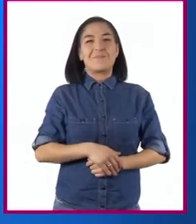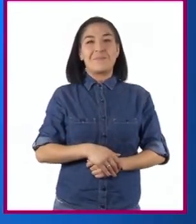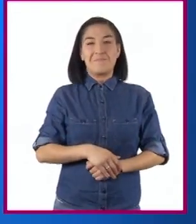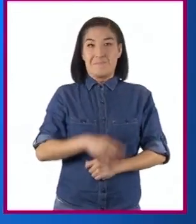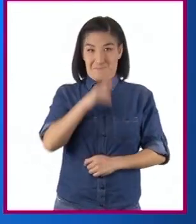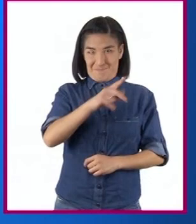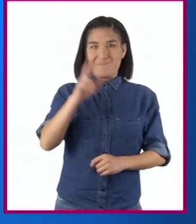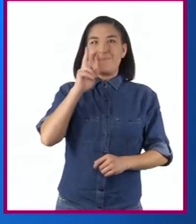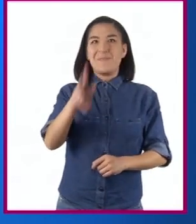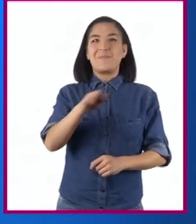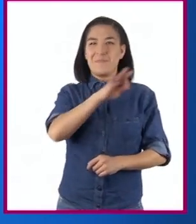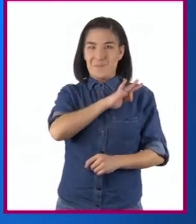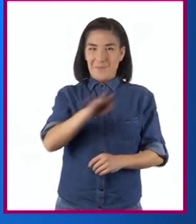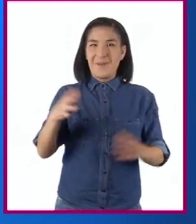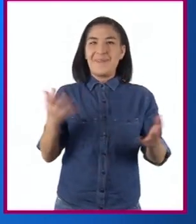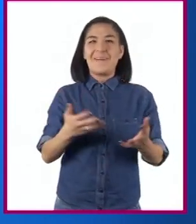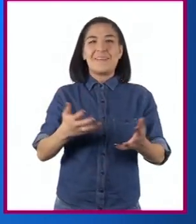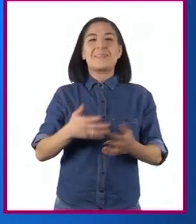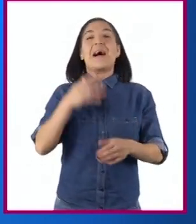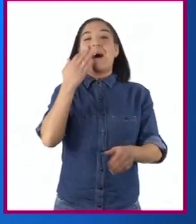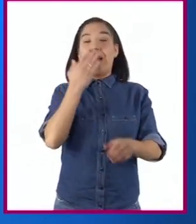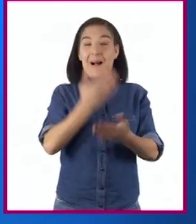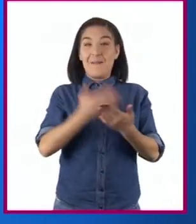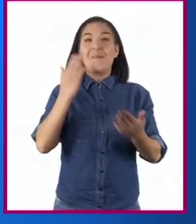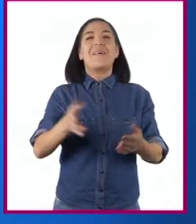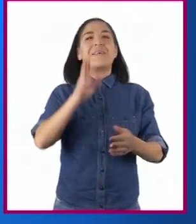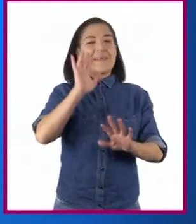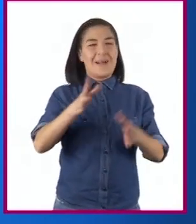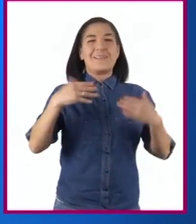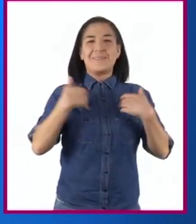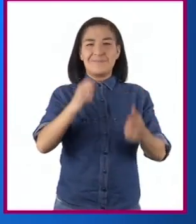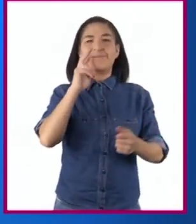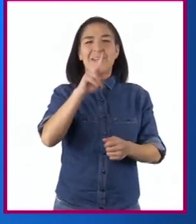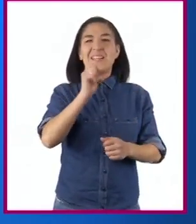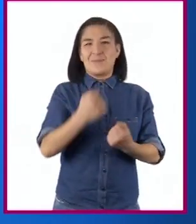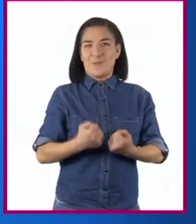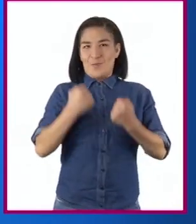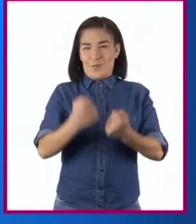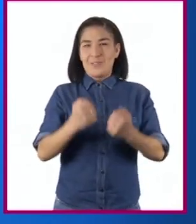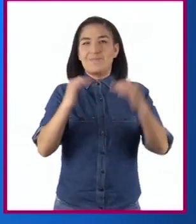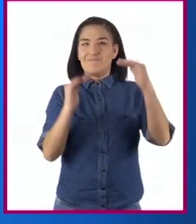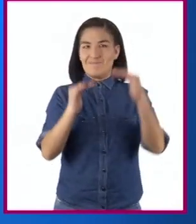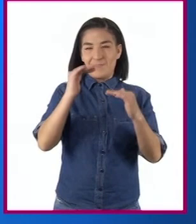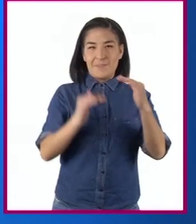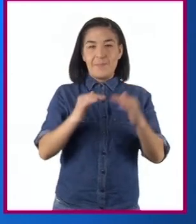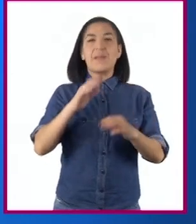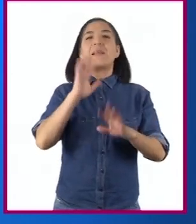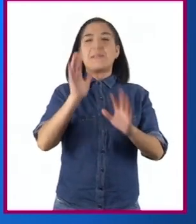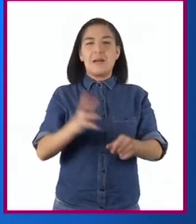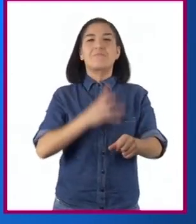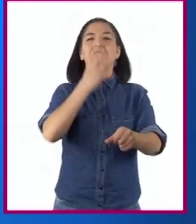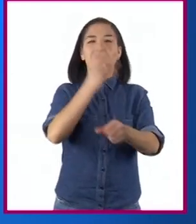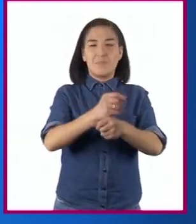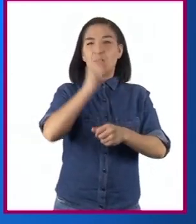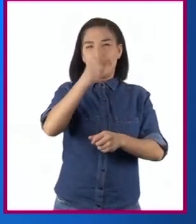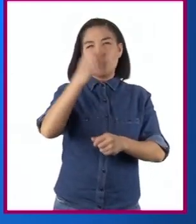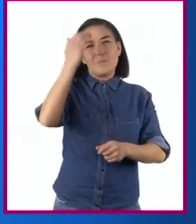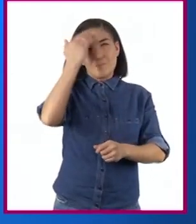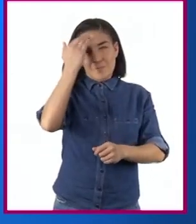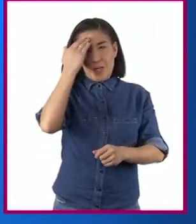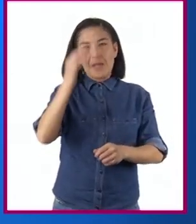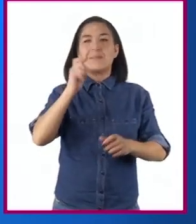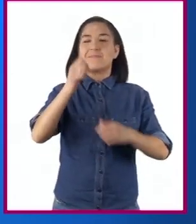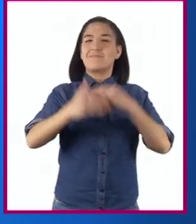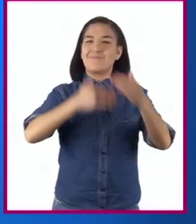¿Ves cómo si era posible? Ahora que ya estamos familiarizados con las fuerzas en equilibrio, es momento de aplicar estos conocimientos en la